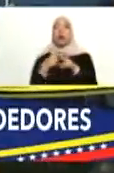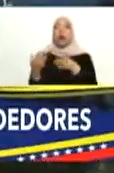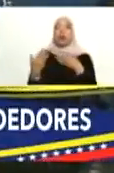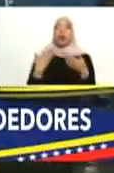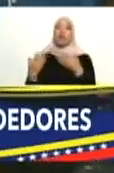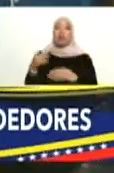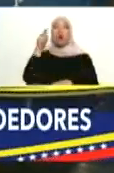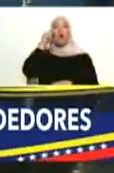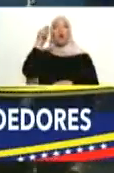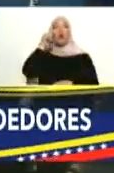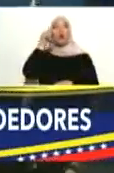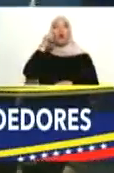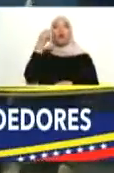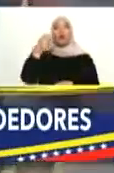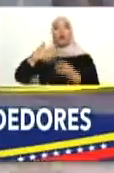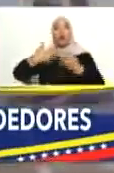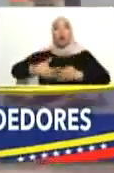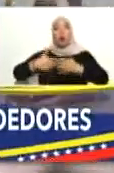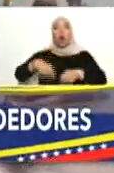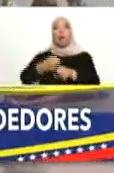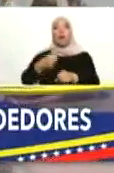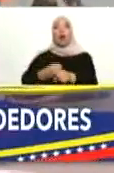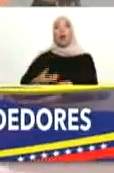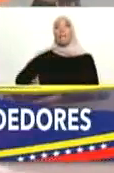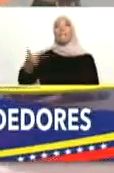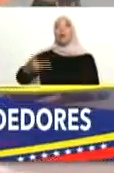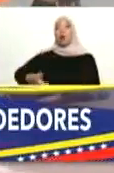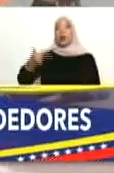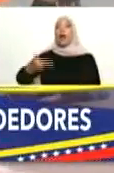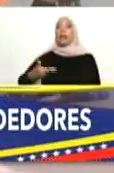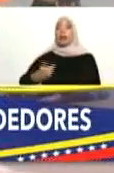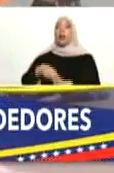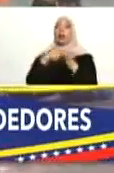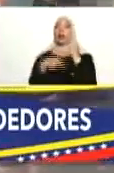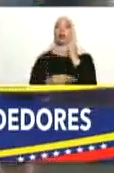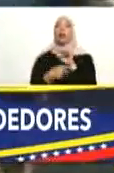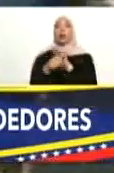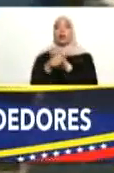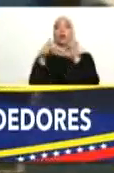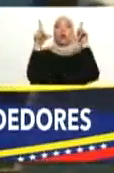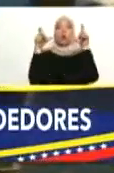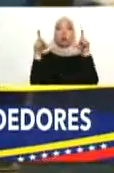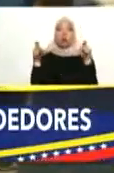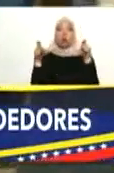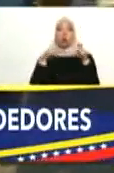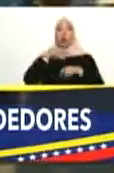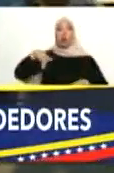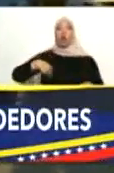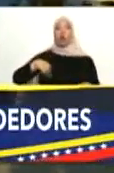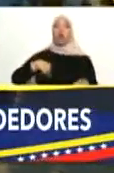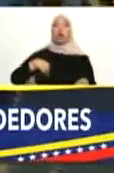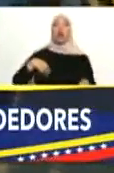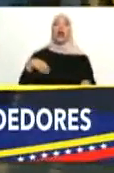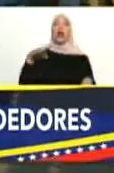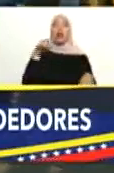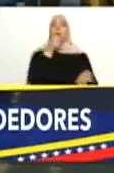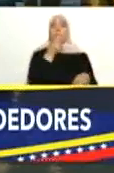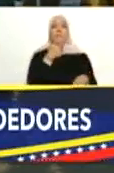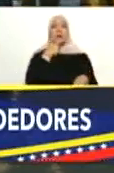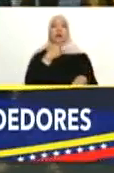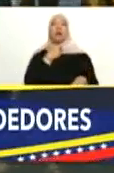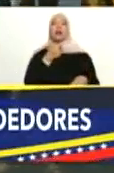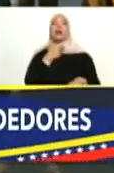turísticos que son los más famosos de este parque. Cada uno de ellos, esta es la mejor imagen también de cada uno de nuestros cayos que hacen vida